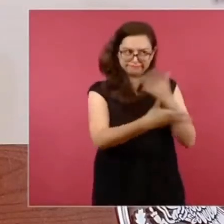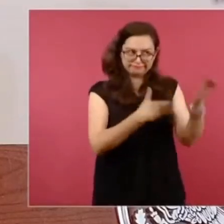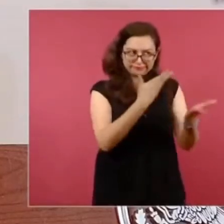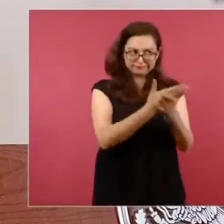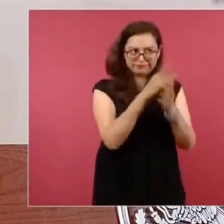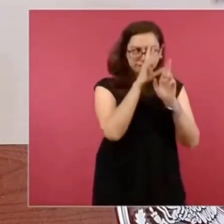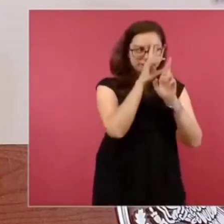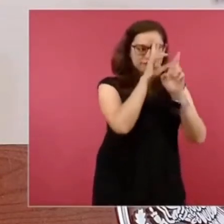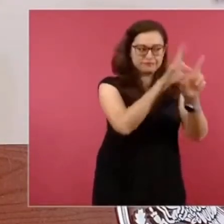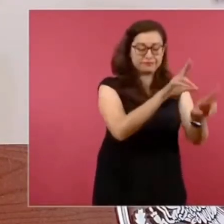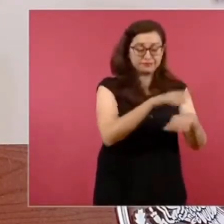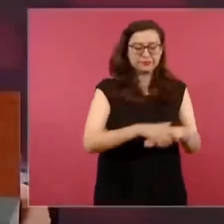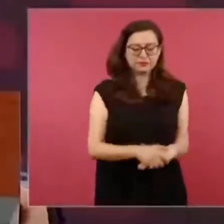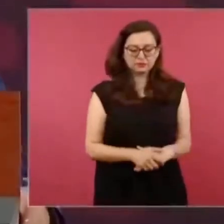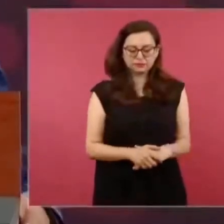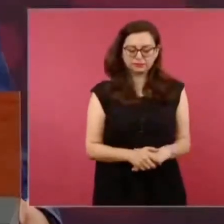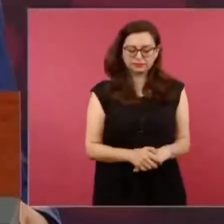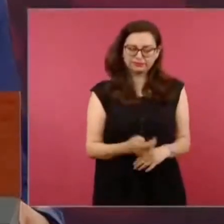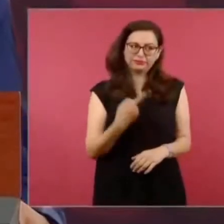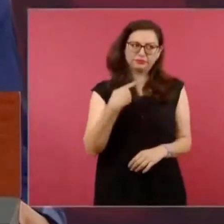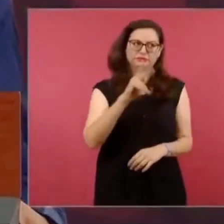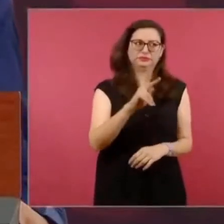porque es una de las ciudades más